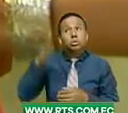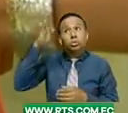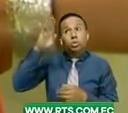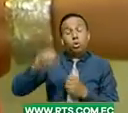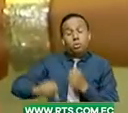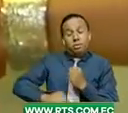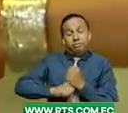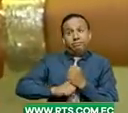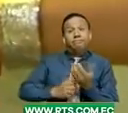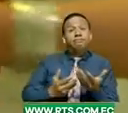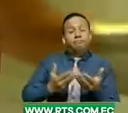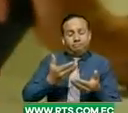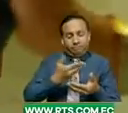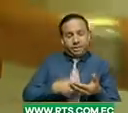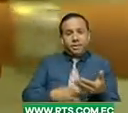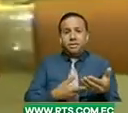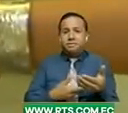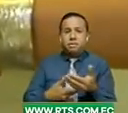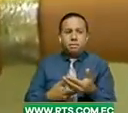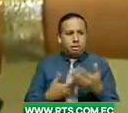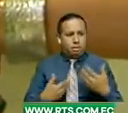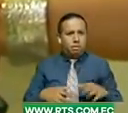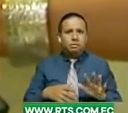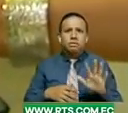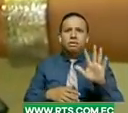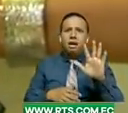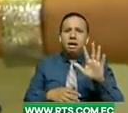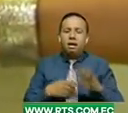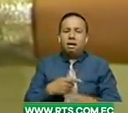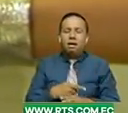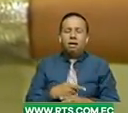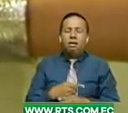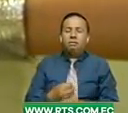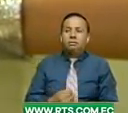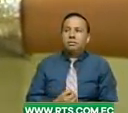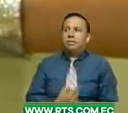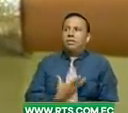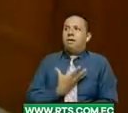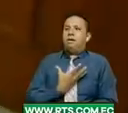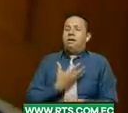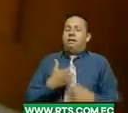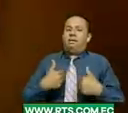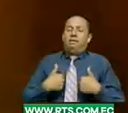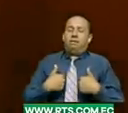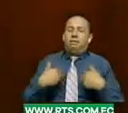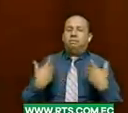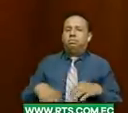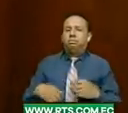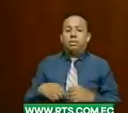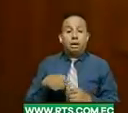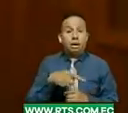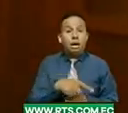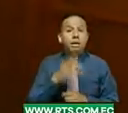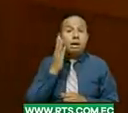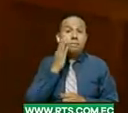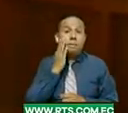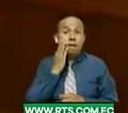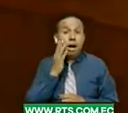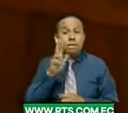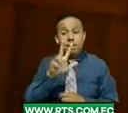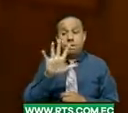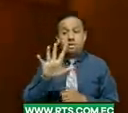siempre va a ser una felicidad. Ahora son 5. Ahora esa emoción multiplíquela por 5. Karina de 35 años y Ronald